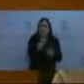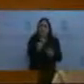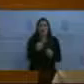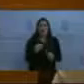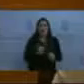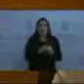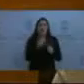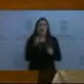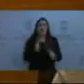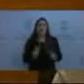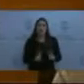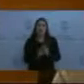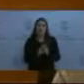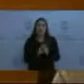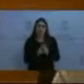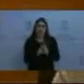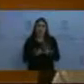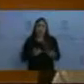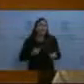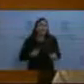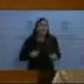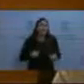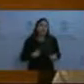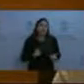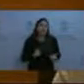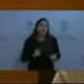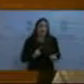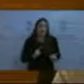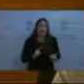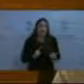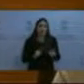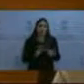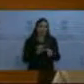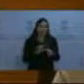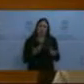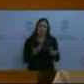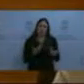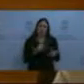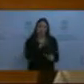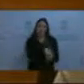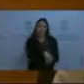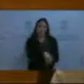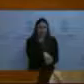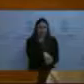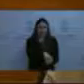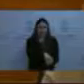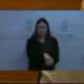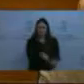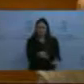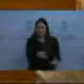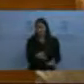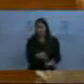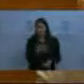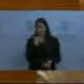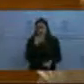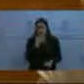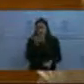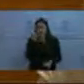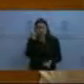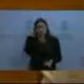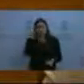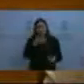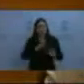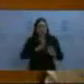salario social. Nosotros, desde luego, no vamos a entrar en este juego y esas miserias ideológicas se las dejamos para los